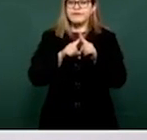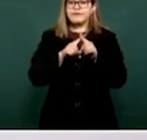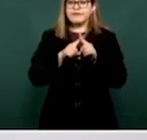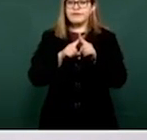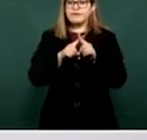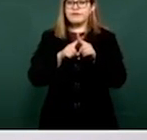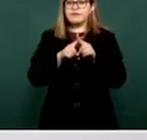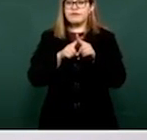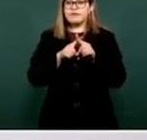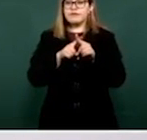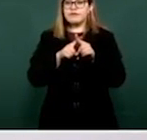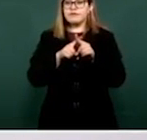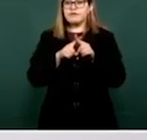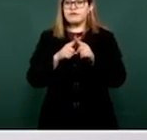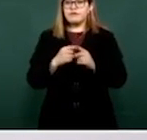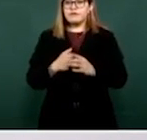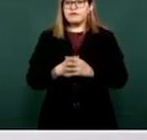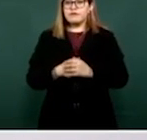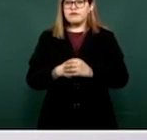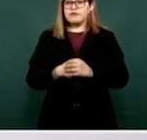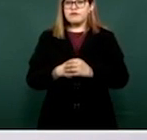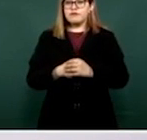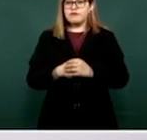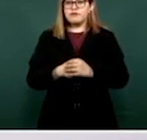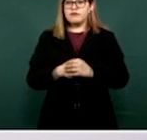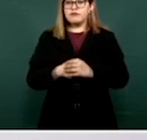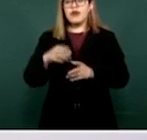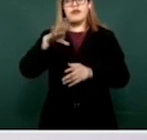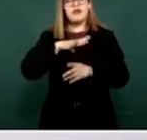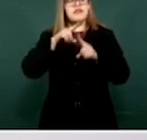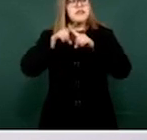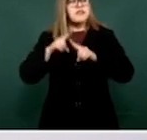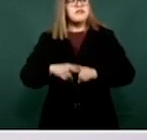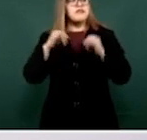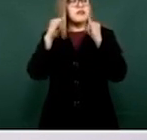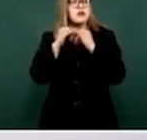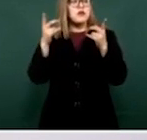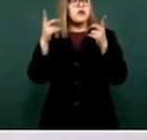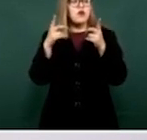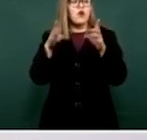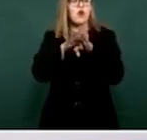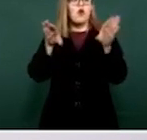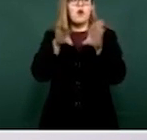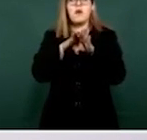al interior de las organizaciones o de las distintas corrientes